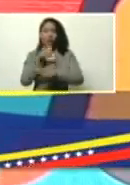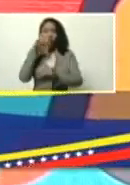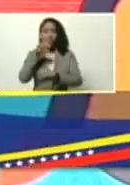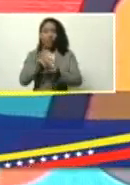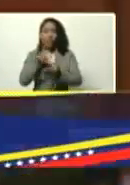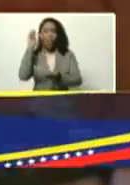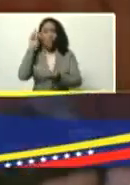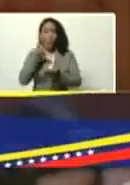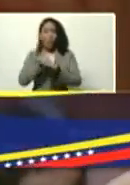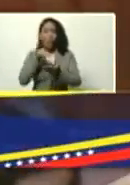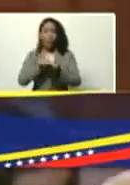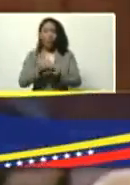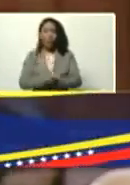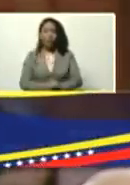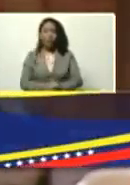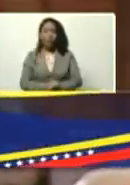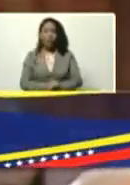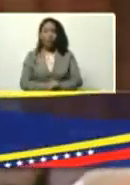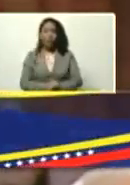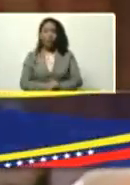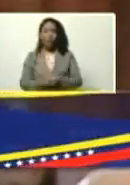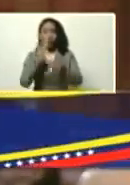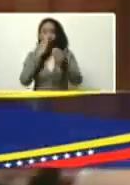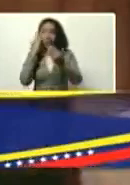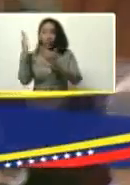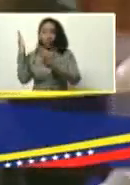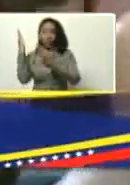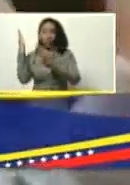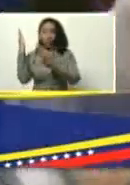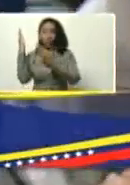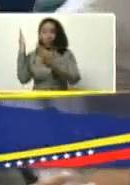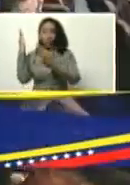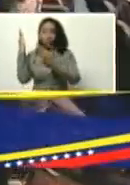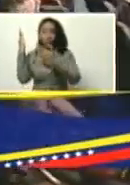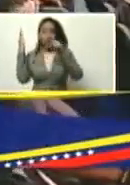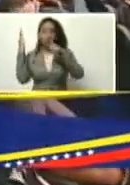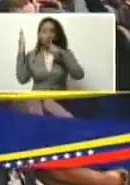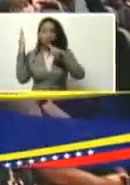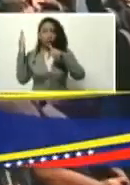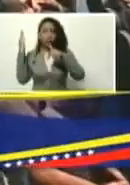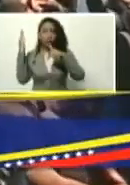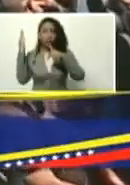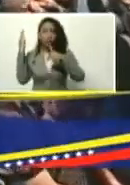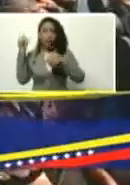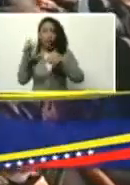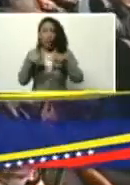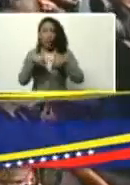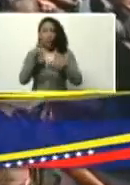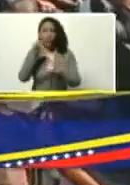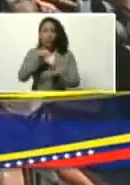estado Miranda, el estado de esta región capital, central.